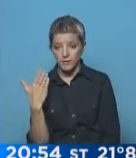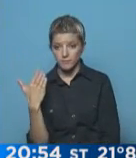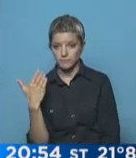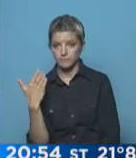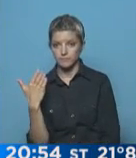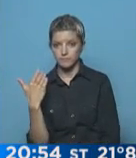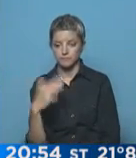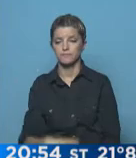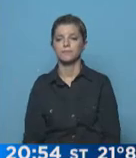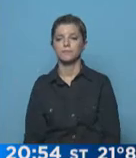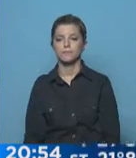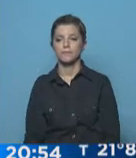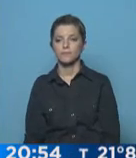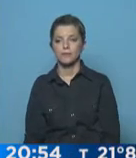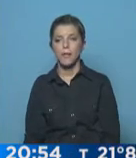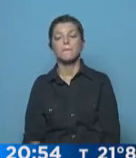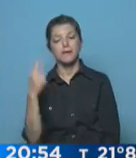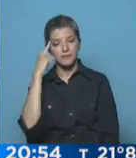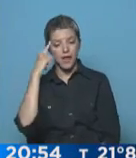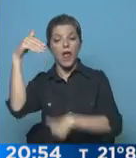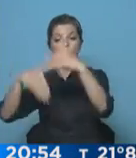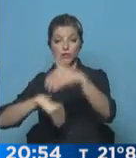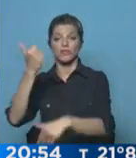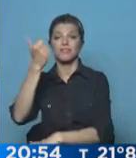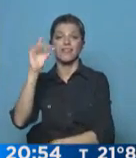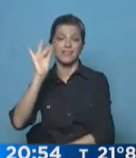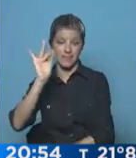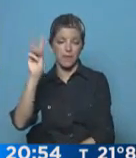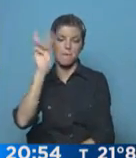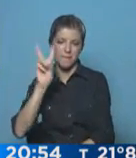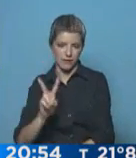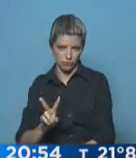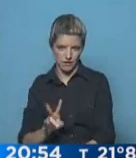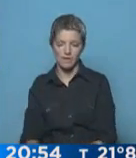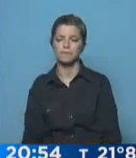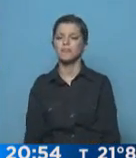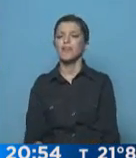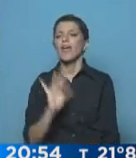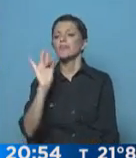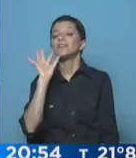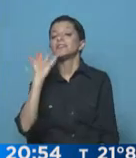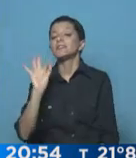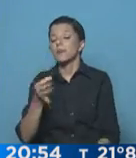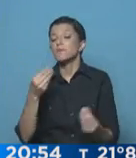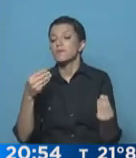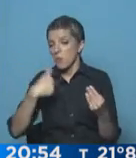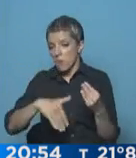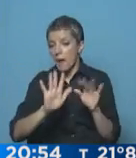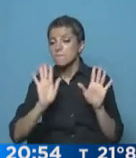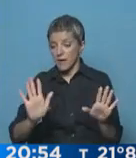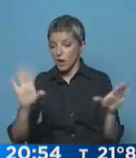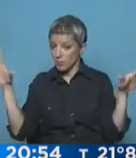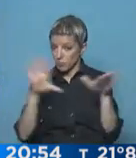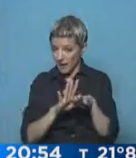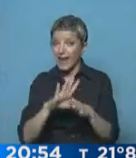impacto sobre las elecciones del 6 de diciembre en venezuela es muy difícil calcular qué impacto tendrán los concretos que efectivamente al